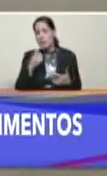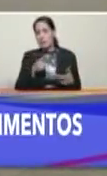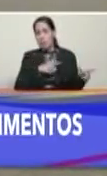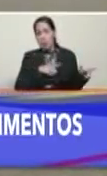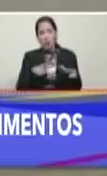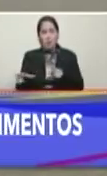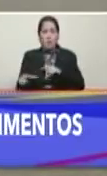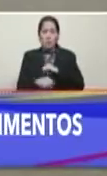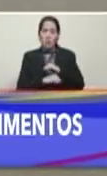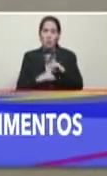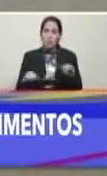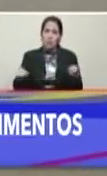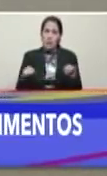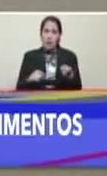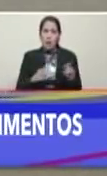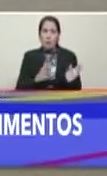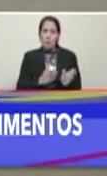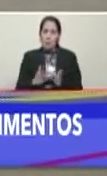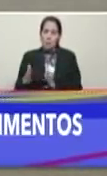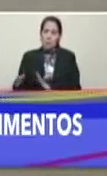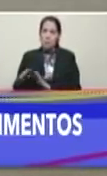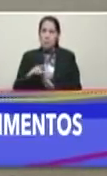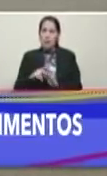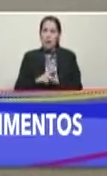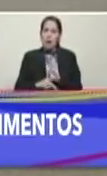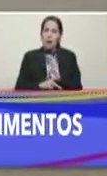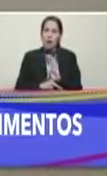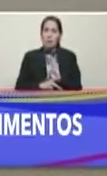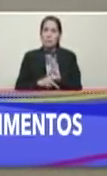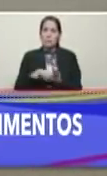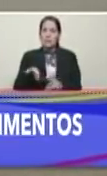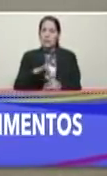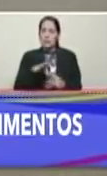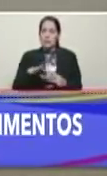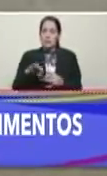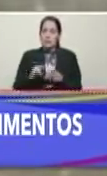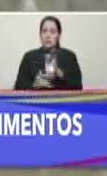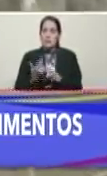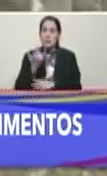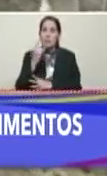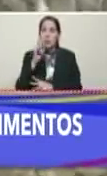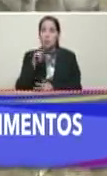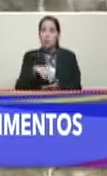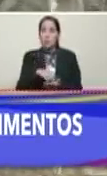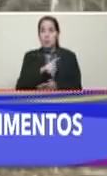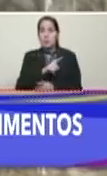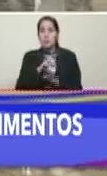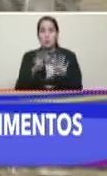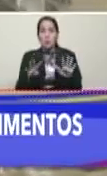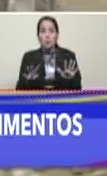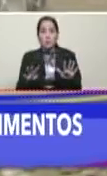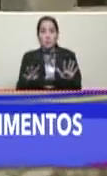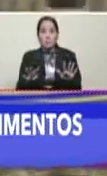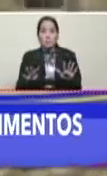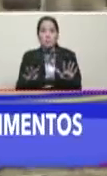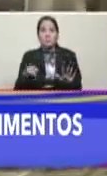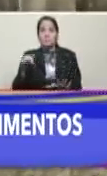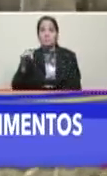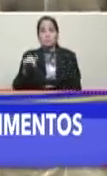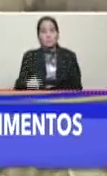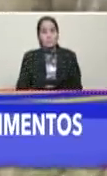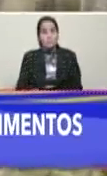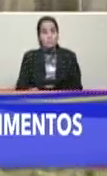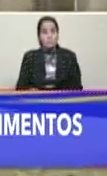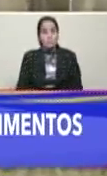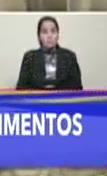para lo que será el plan de siembra de 2019 bien lo decía nuestra compañera gobernadora y hoy este plan de